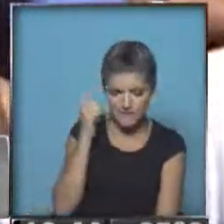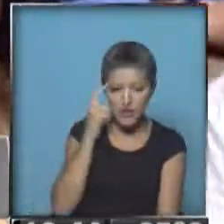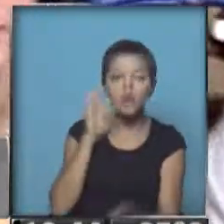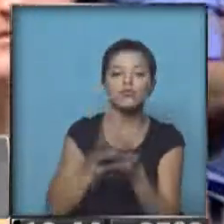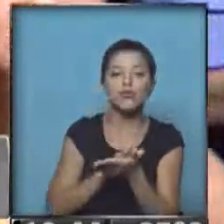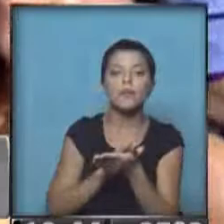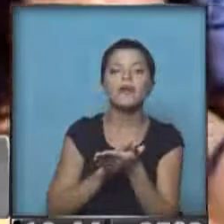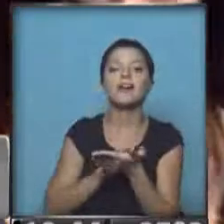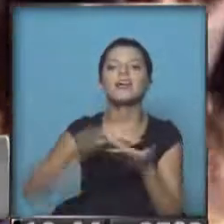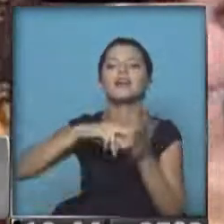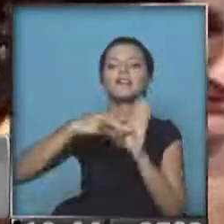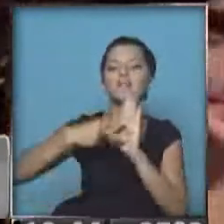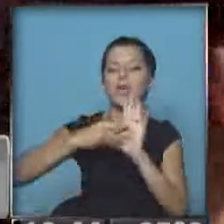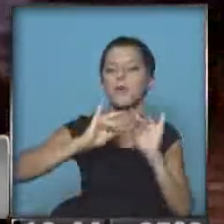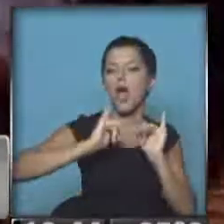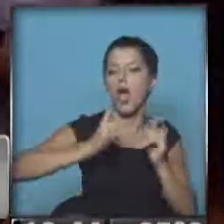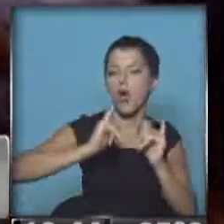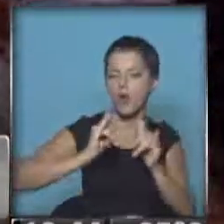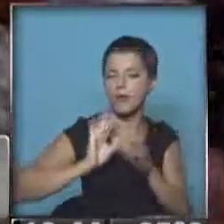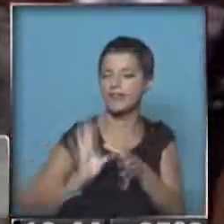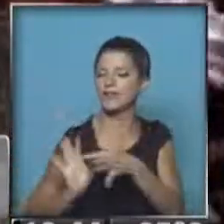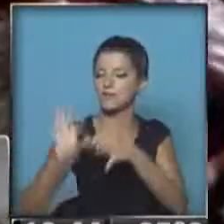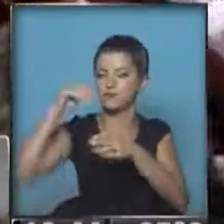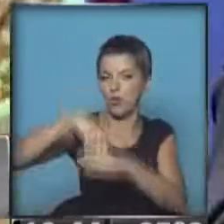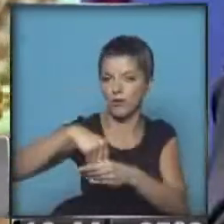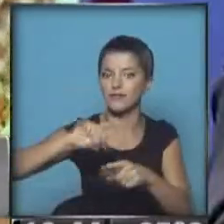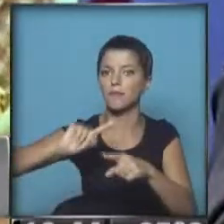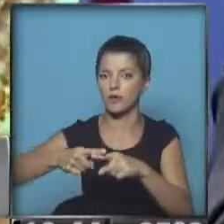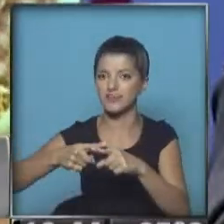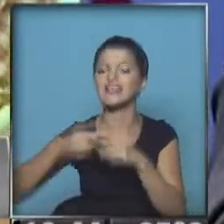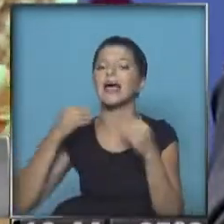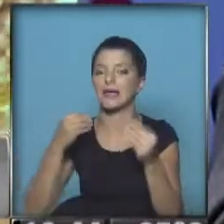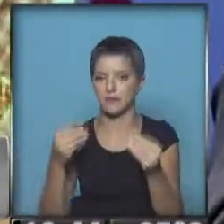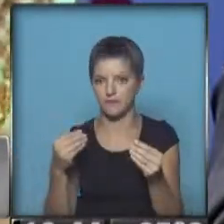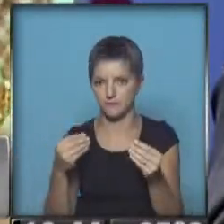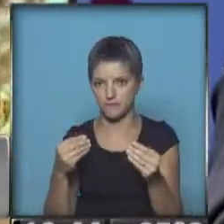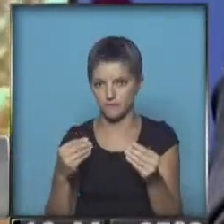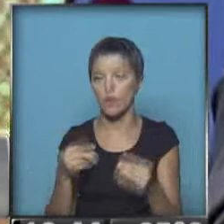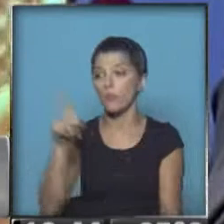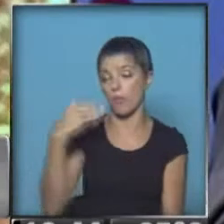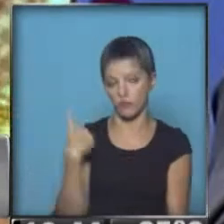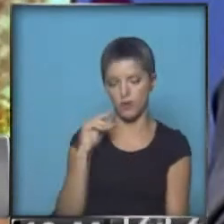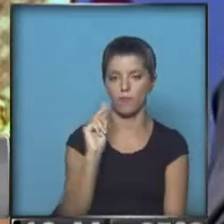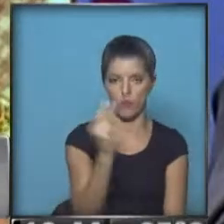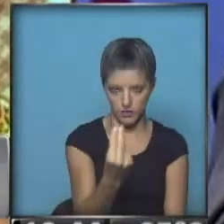era ser joven e involucrarse en política. Te podía costar la vida,